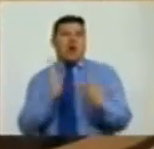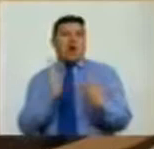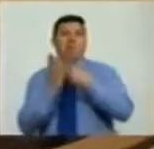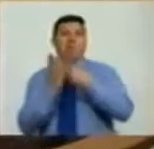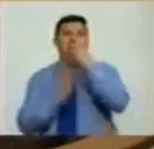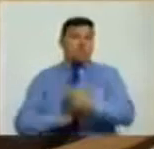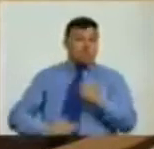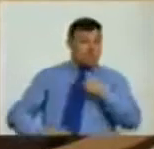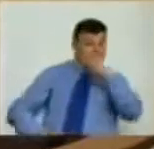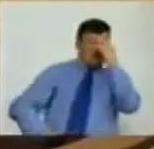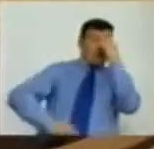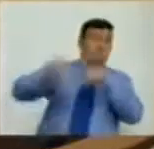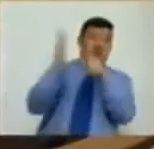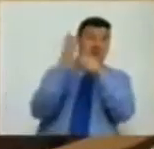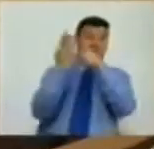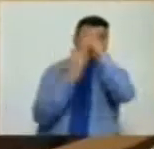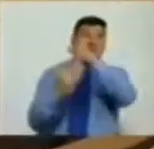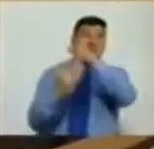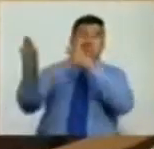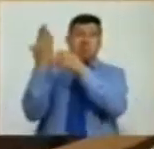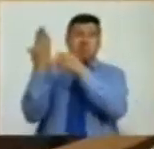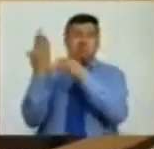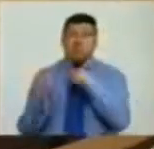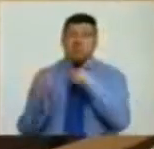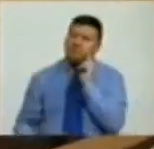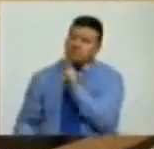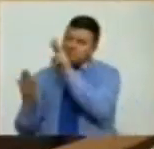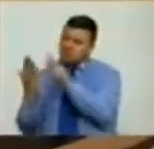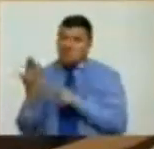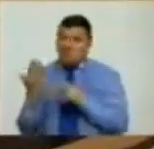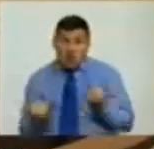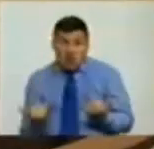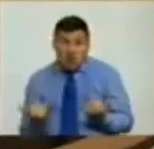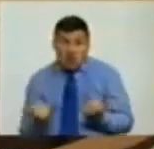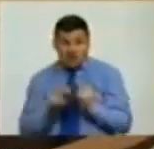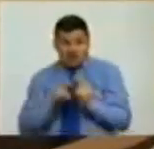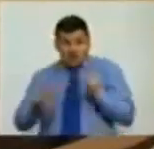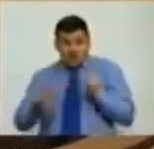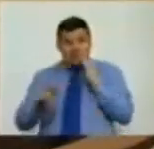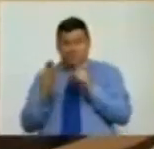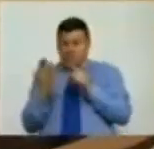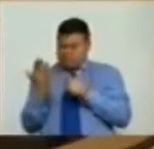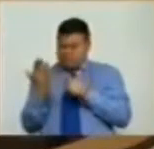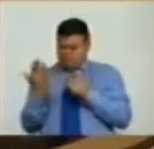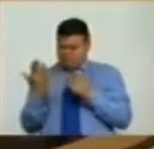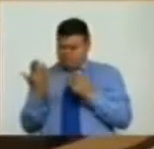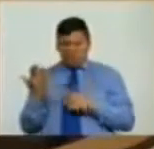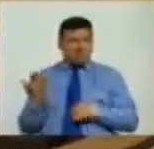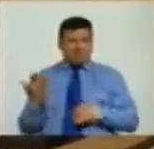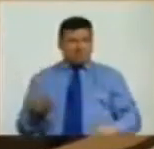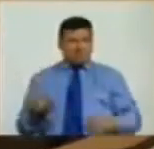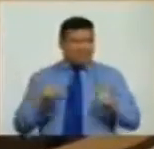proyecto que mire hoy la fecha y todavía no ha sido